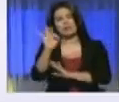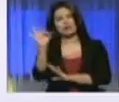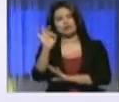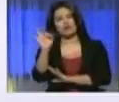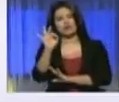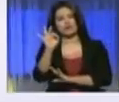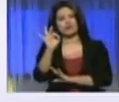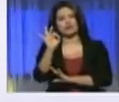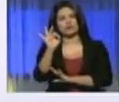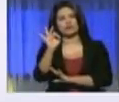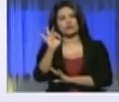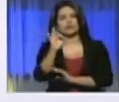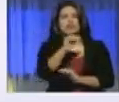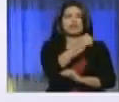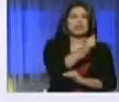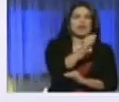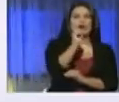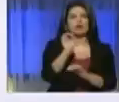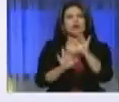estos costos.